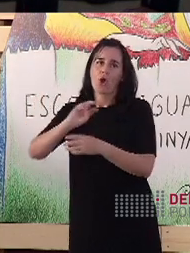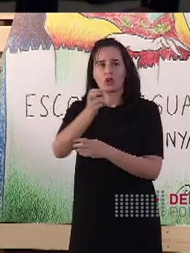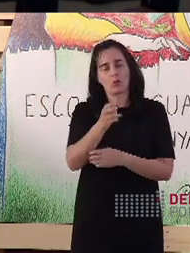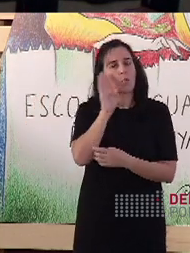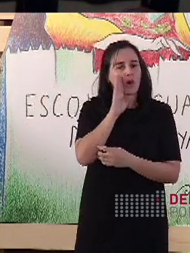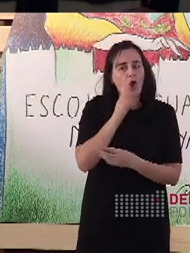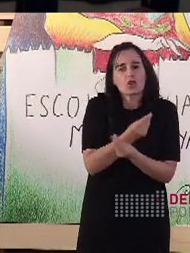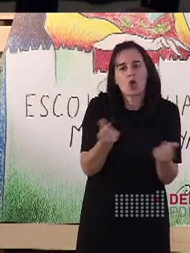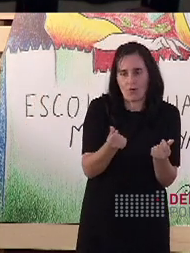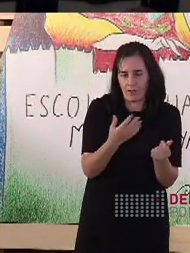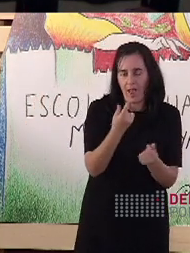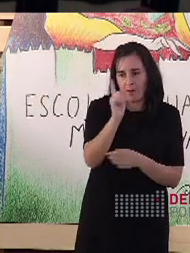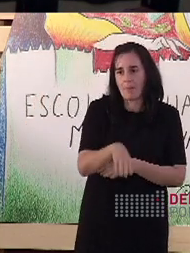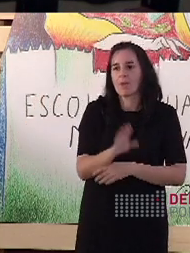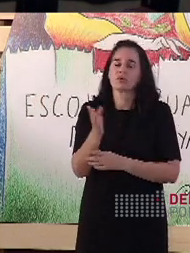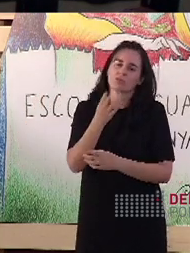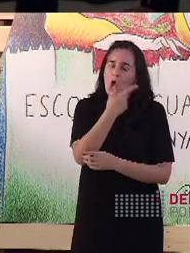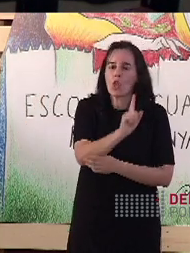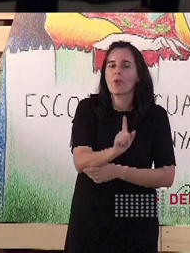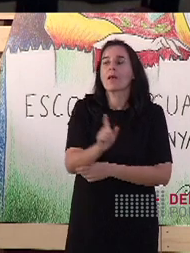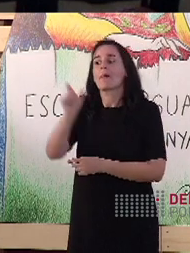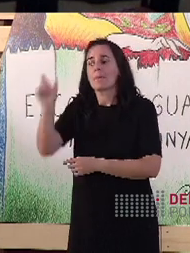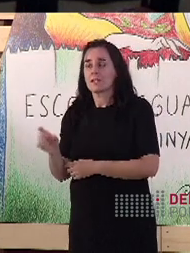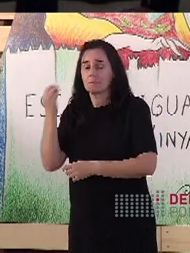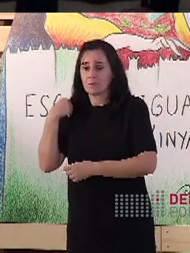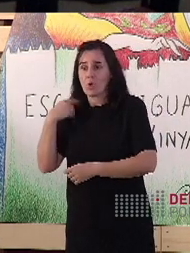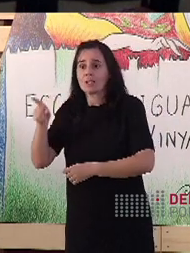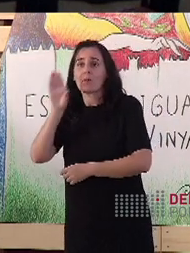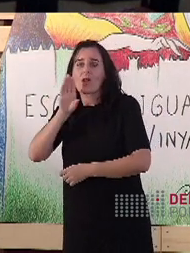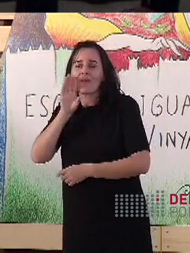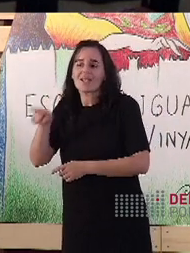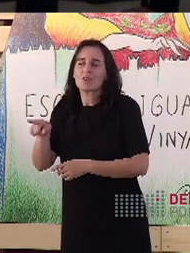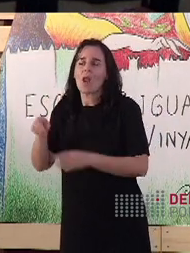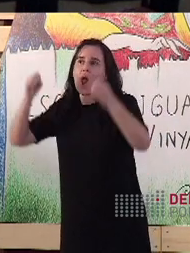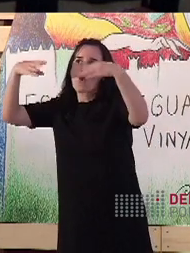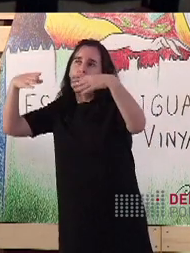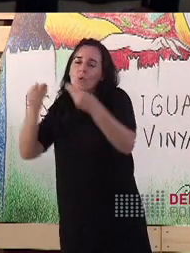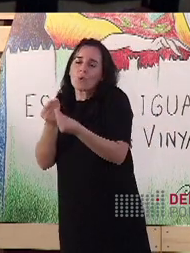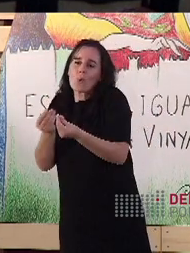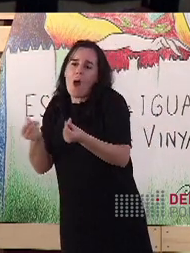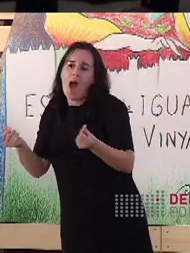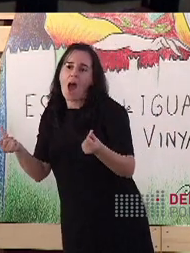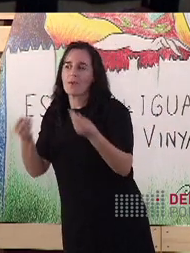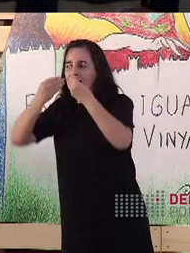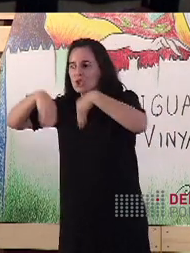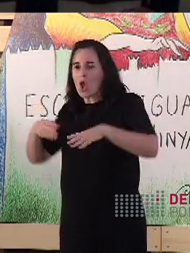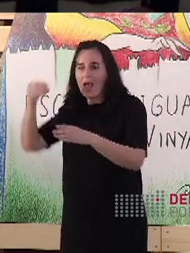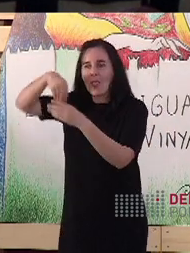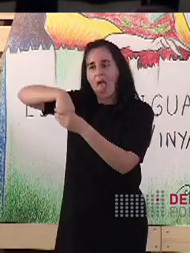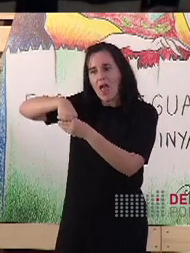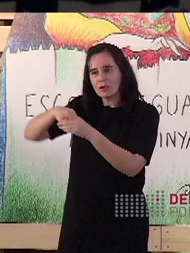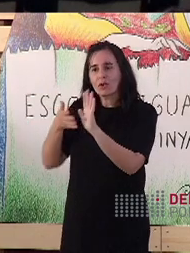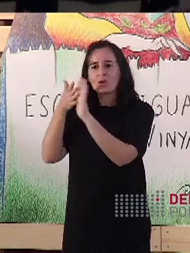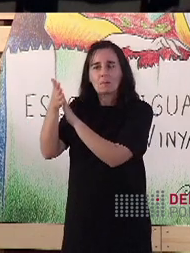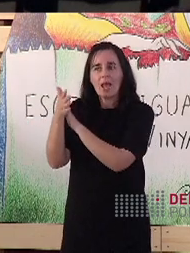que básicamente es una pornografía en la que las luces son más tenues, en las que hay más historia, en las que bueno, está más adecuado